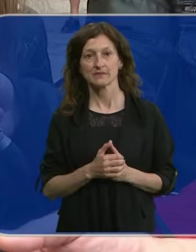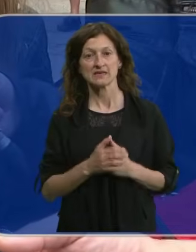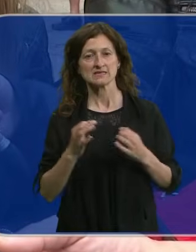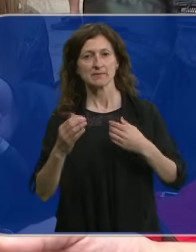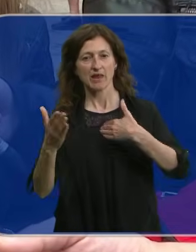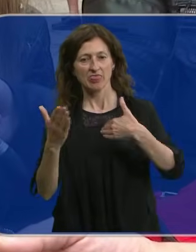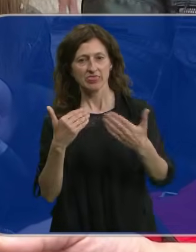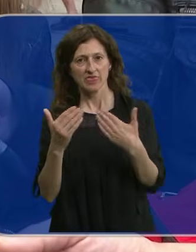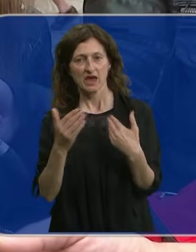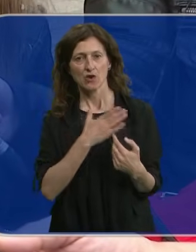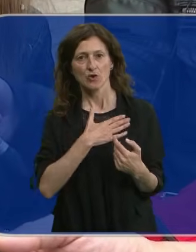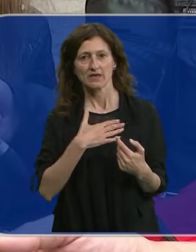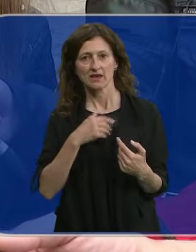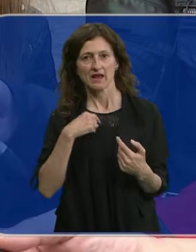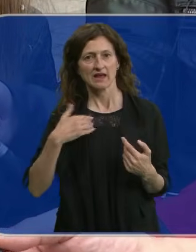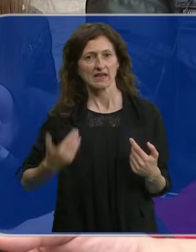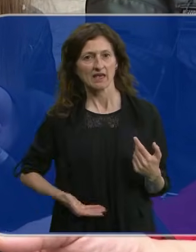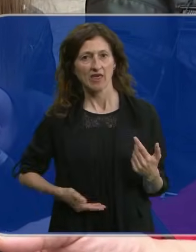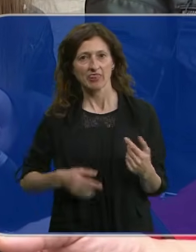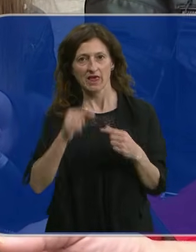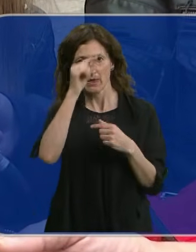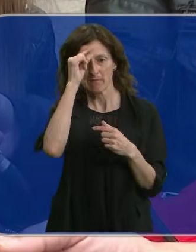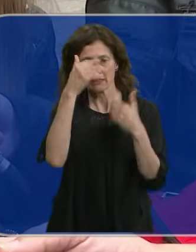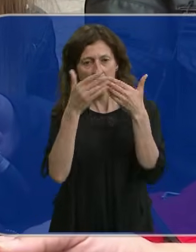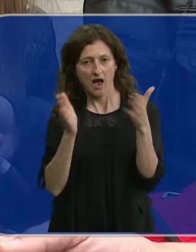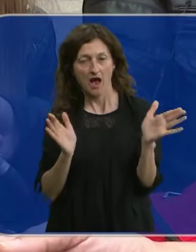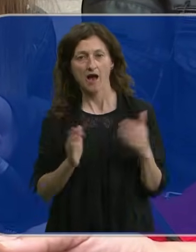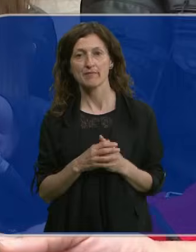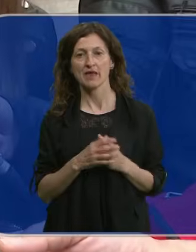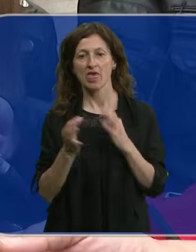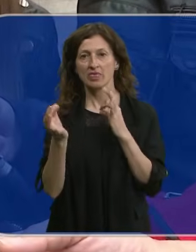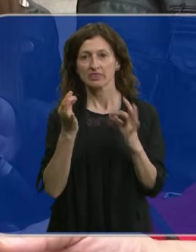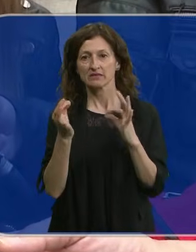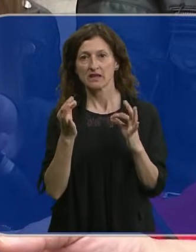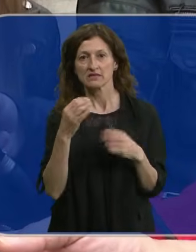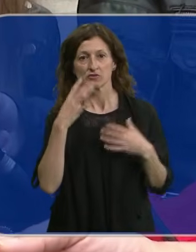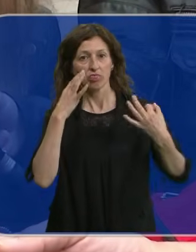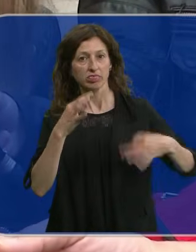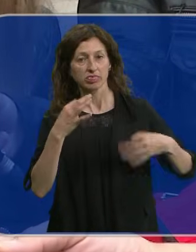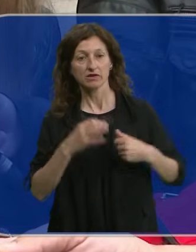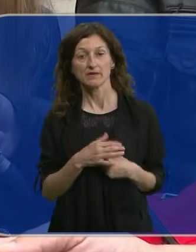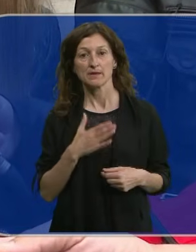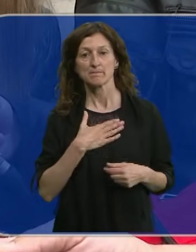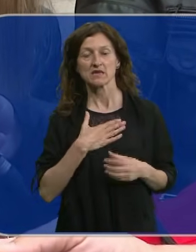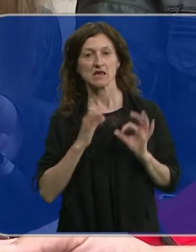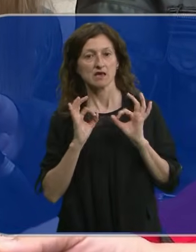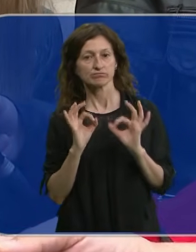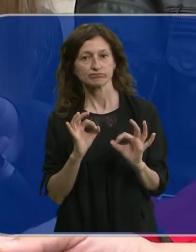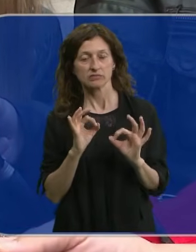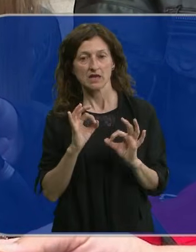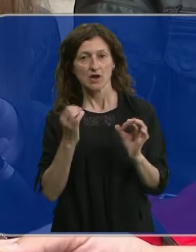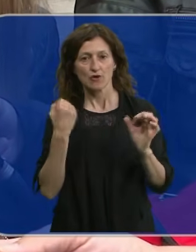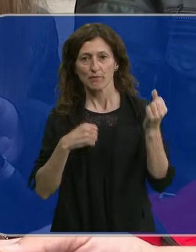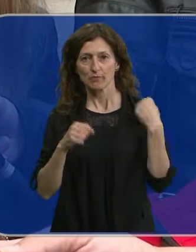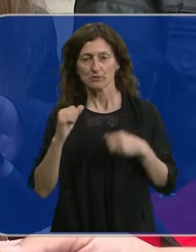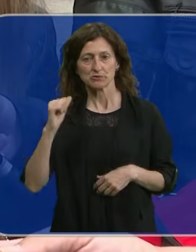del diálogo, entre otras cosas porque enriquece y también te abre la mente a lo mejor a detalles que a ti se te habían escapado. Esa ha sido mi forma de actuar a